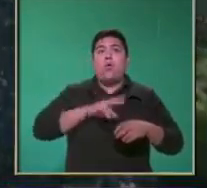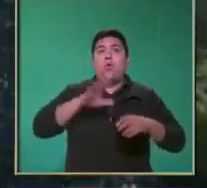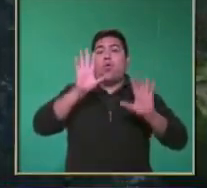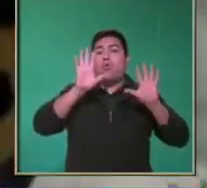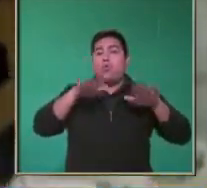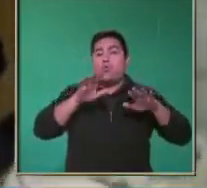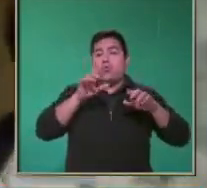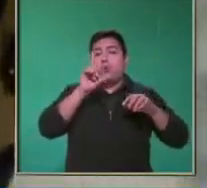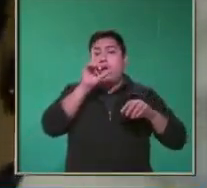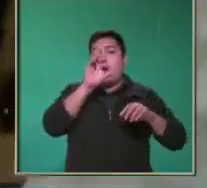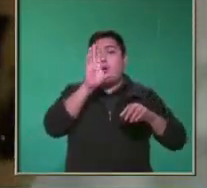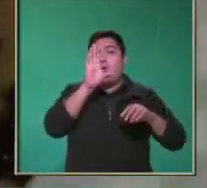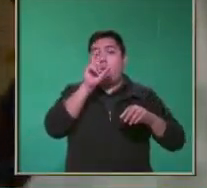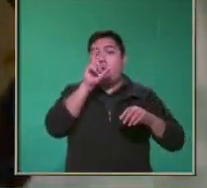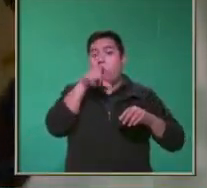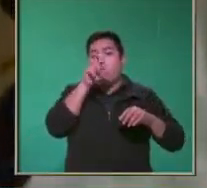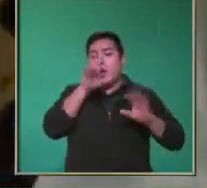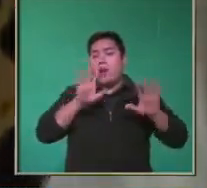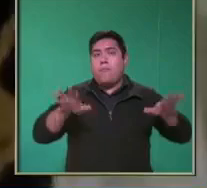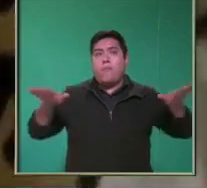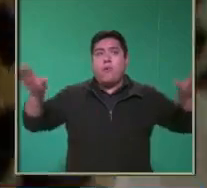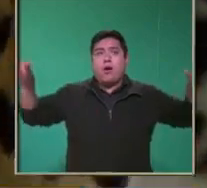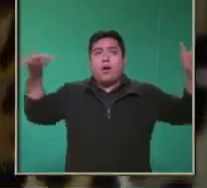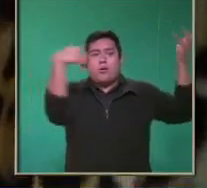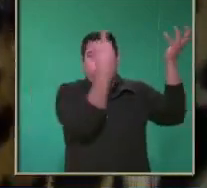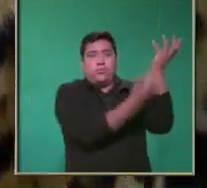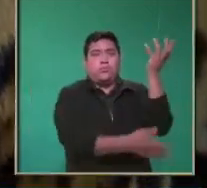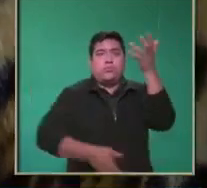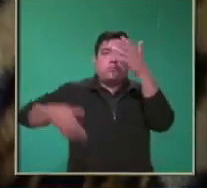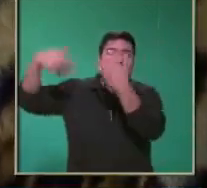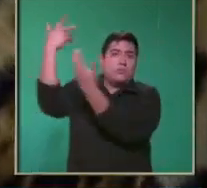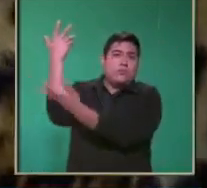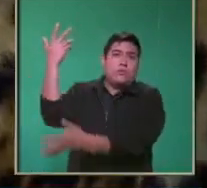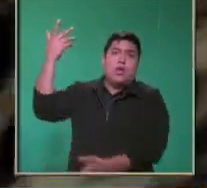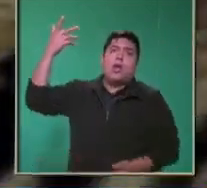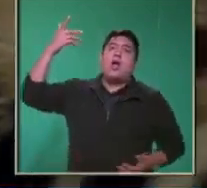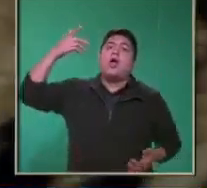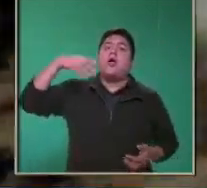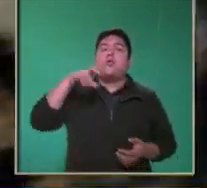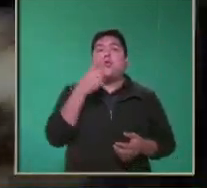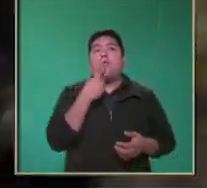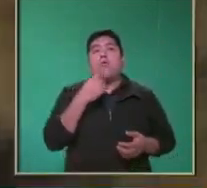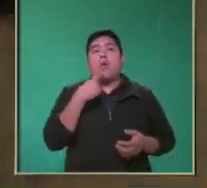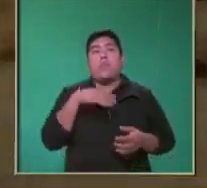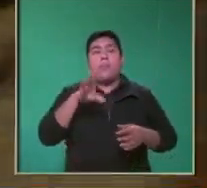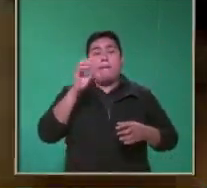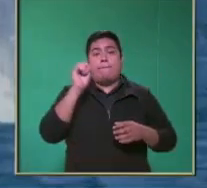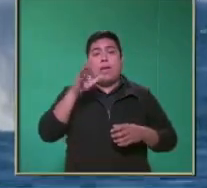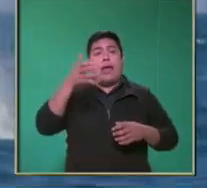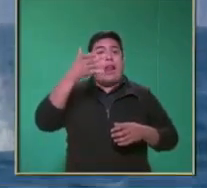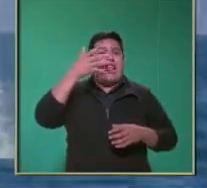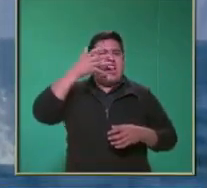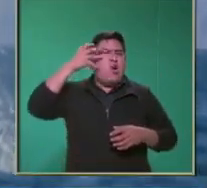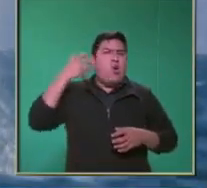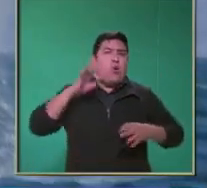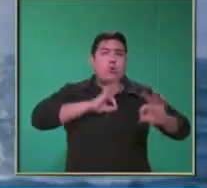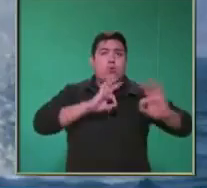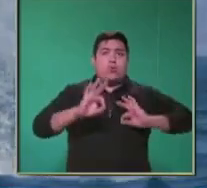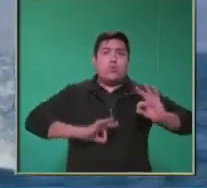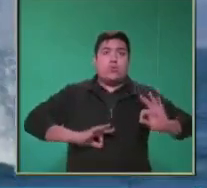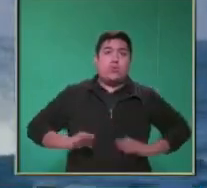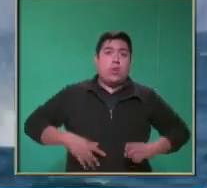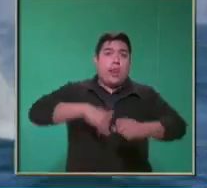guacamaya roja. En la selva del Ocote, los colores moteados del jaguar se hacen uno con el verde de las hojas. La ballena